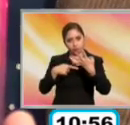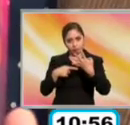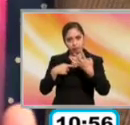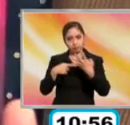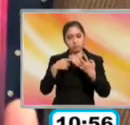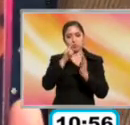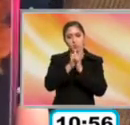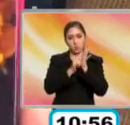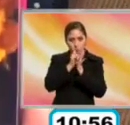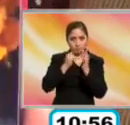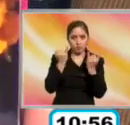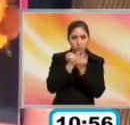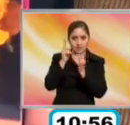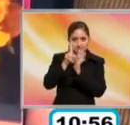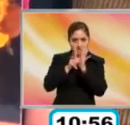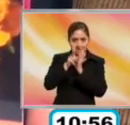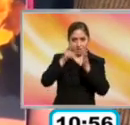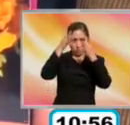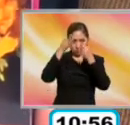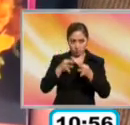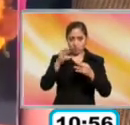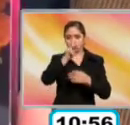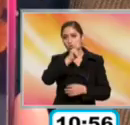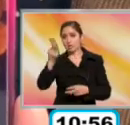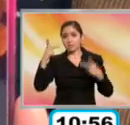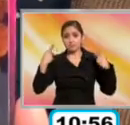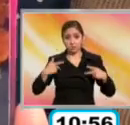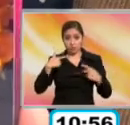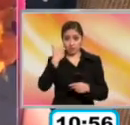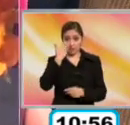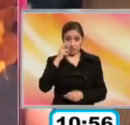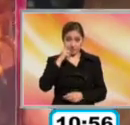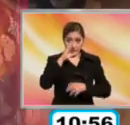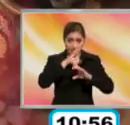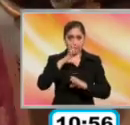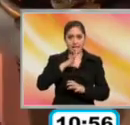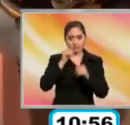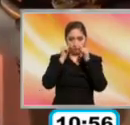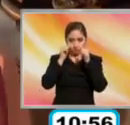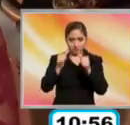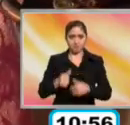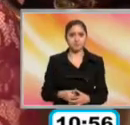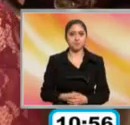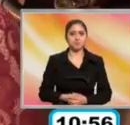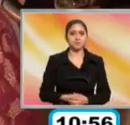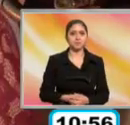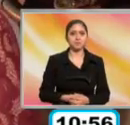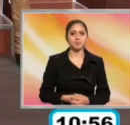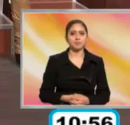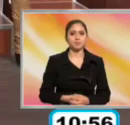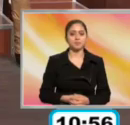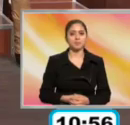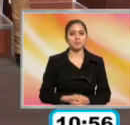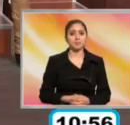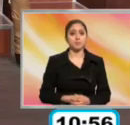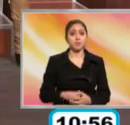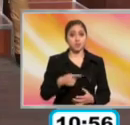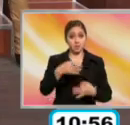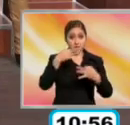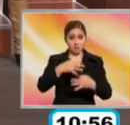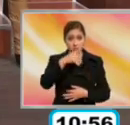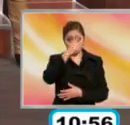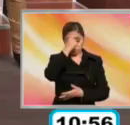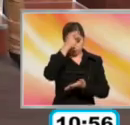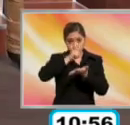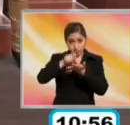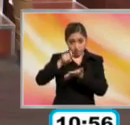digitales. En YouTube también ya está el video oficial. Para toda la gente que lo quiera ver, ahí estamos pendientes. Y hay que recalcar que ella compone, es